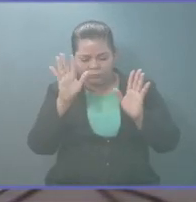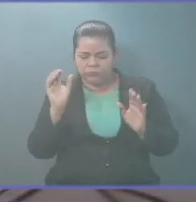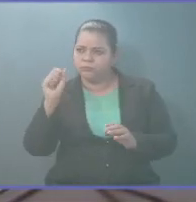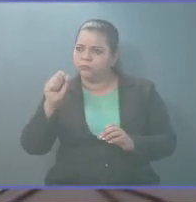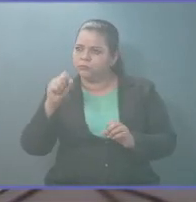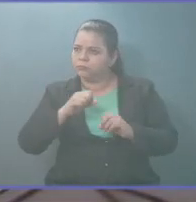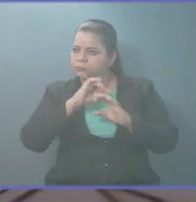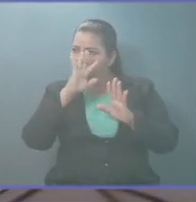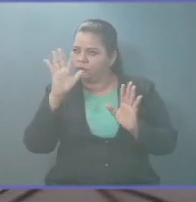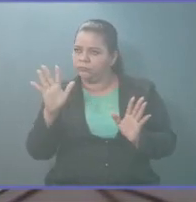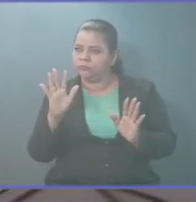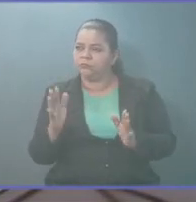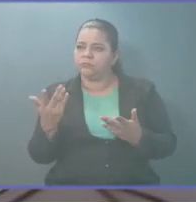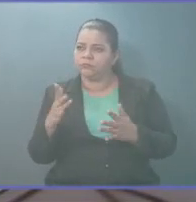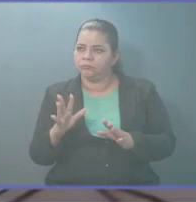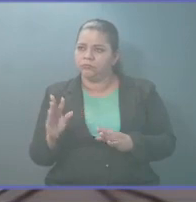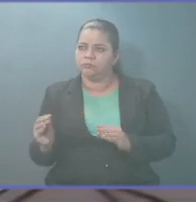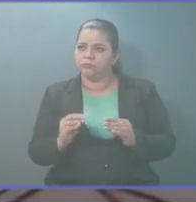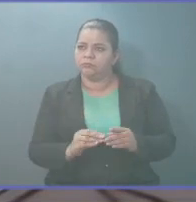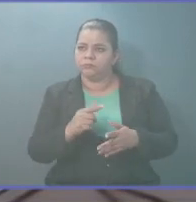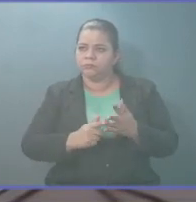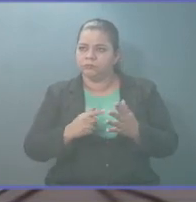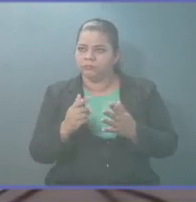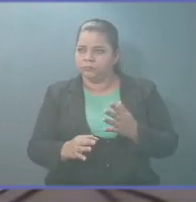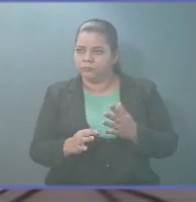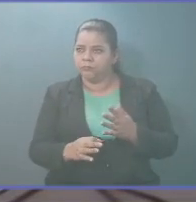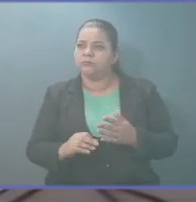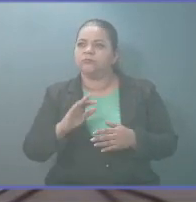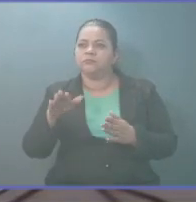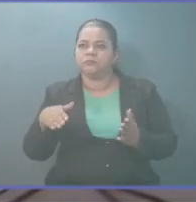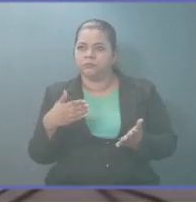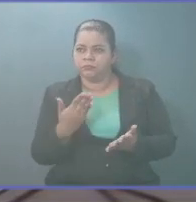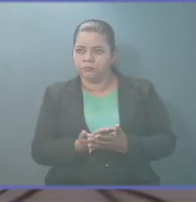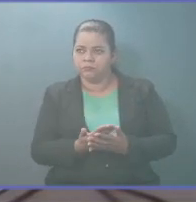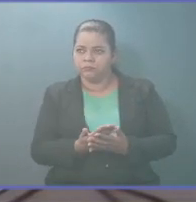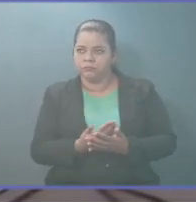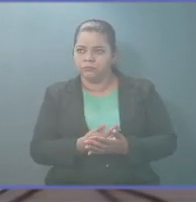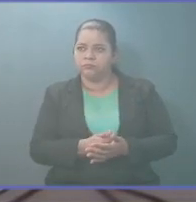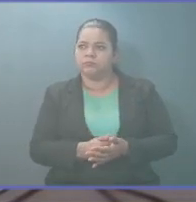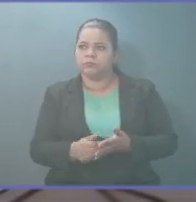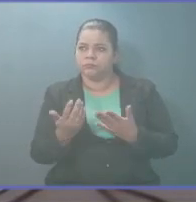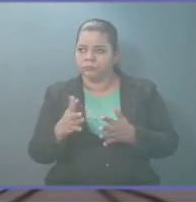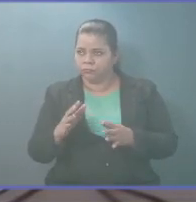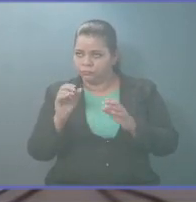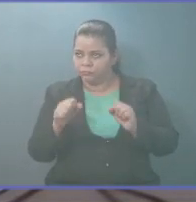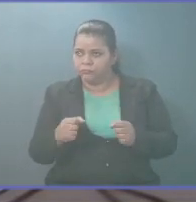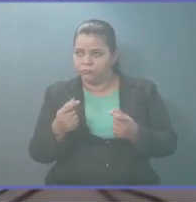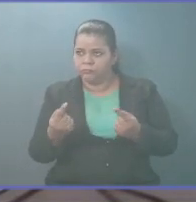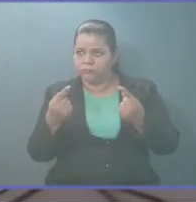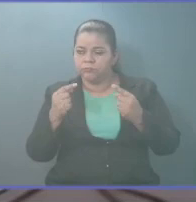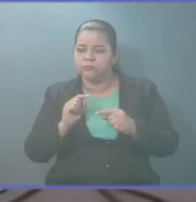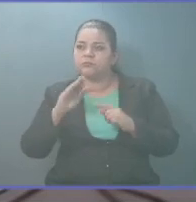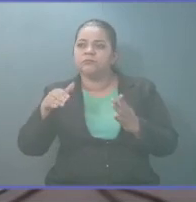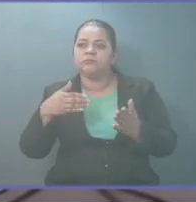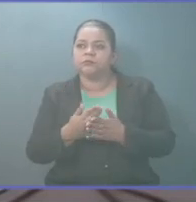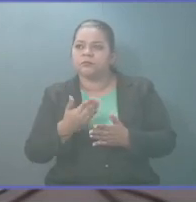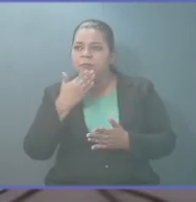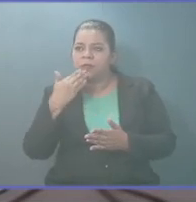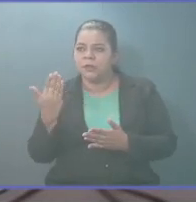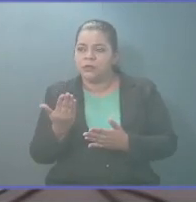crearían completamente un nuevo CONAIPD. Ahora, establece que el personal que